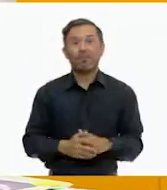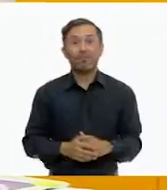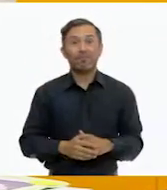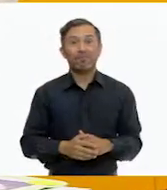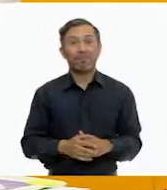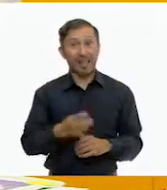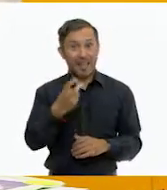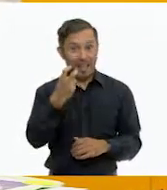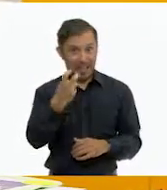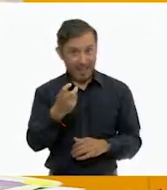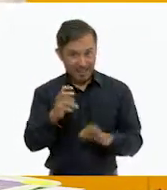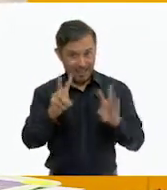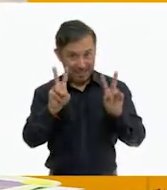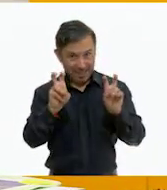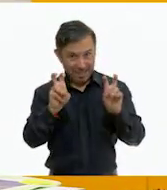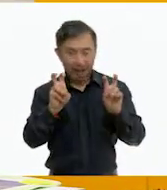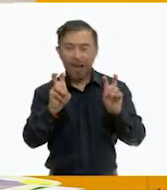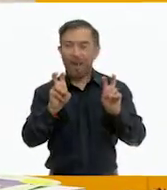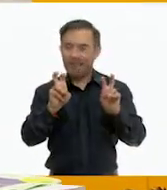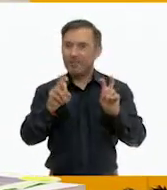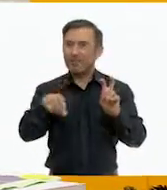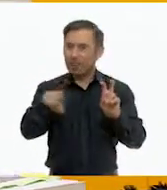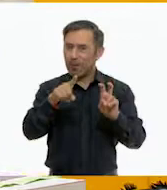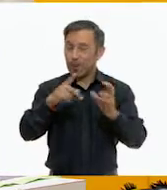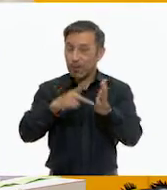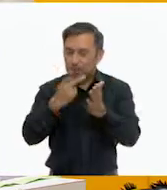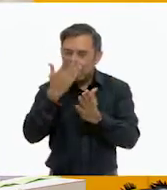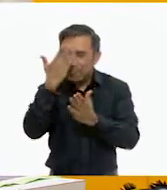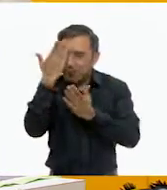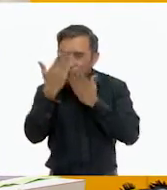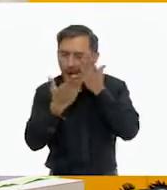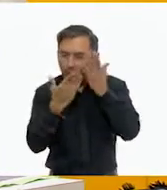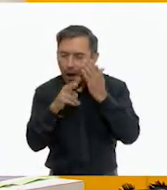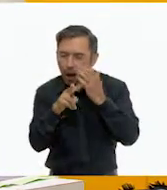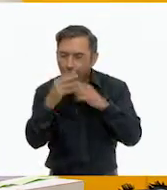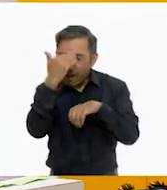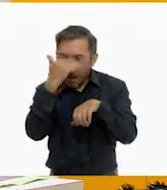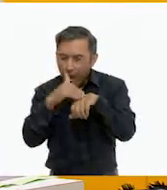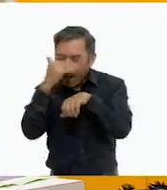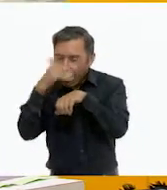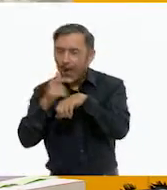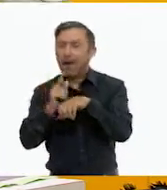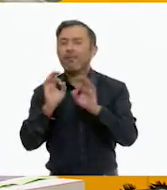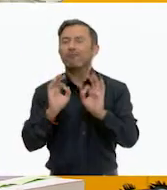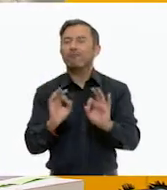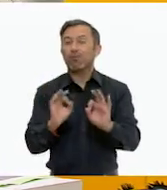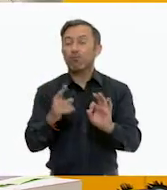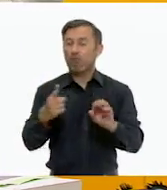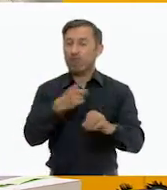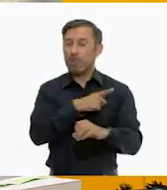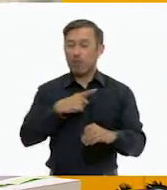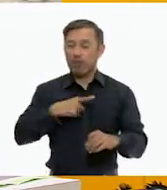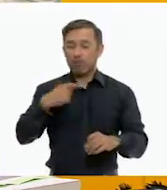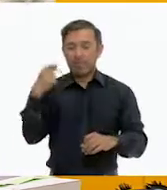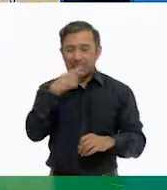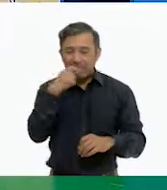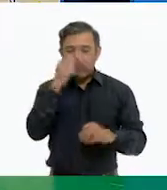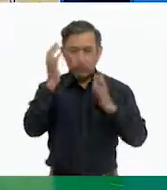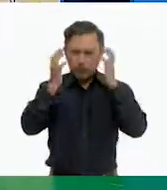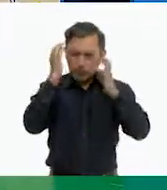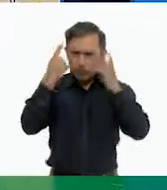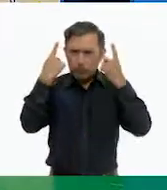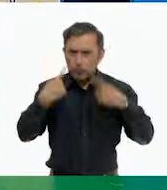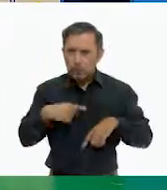hemos repasado los hábitos que debemos tener para mantener una